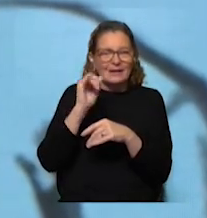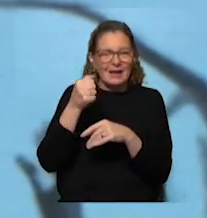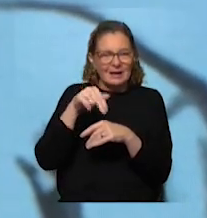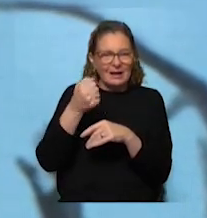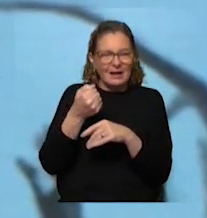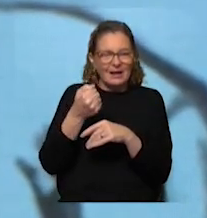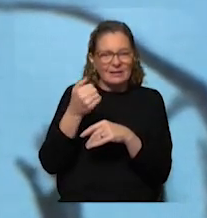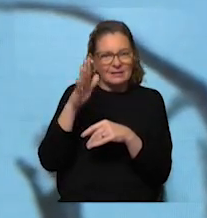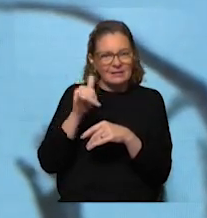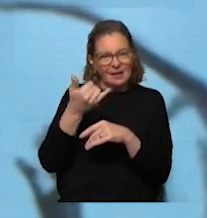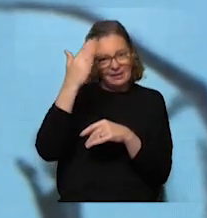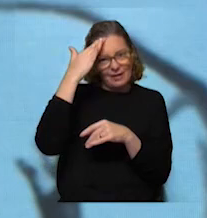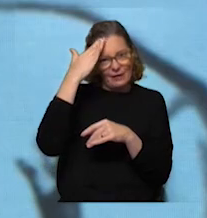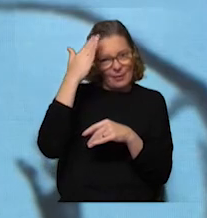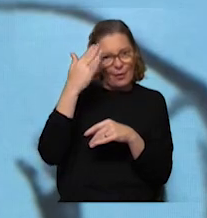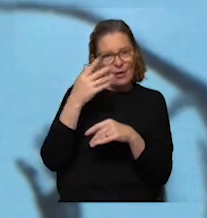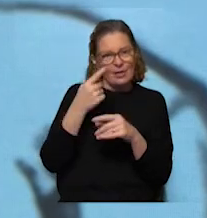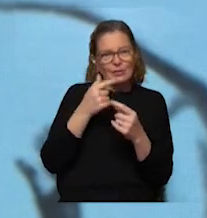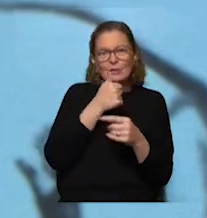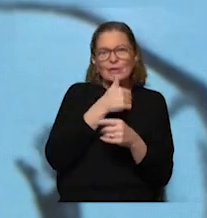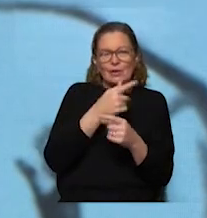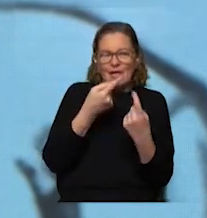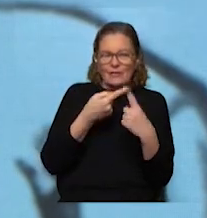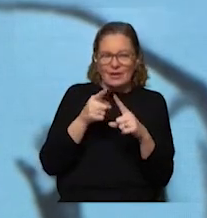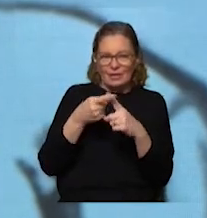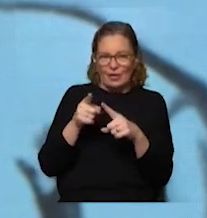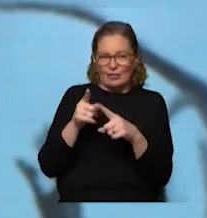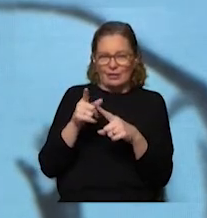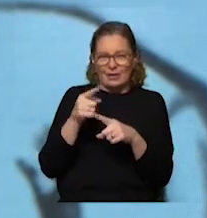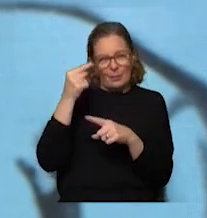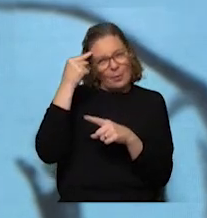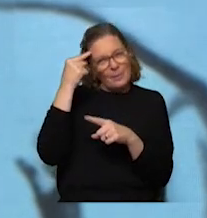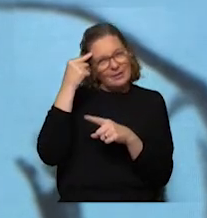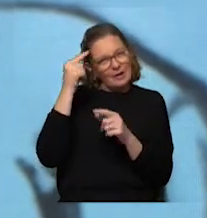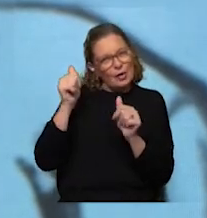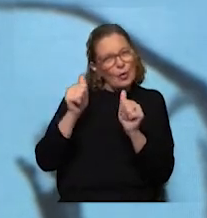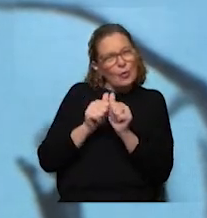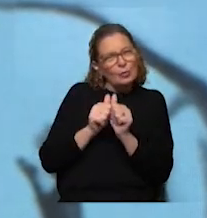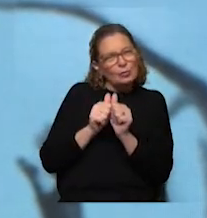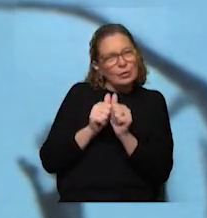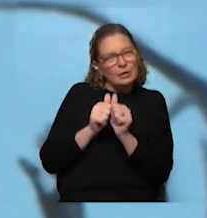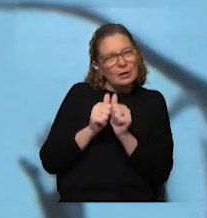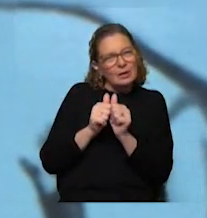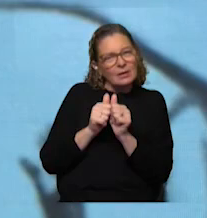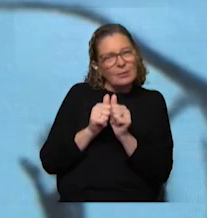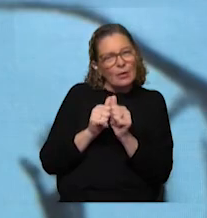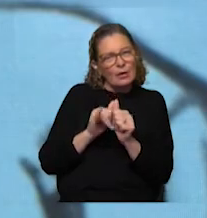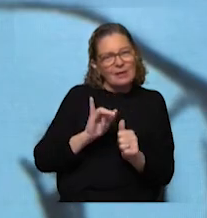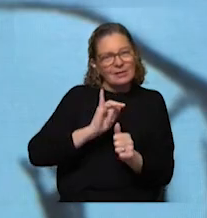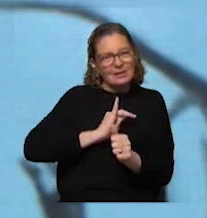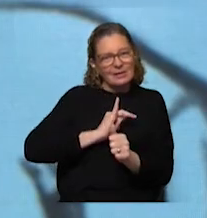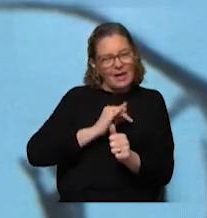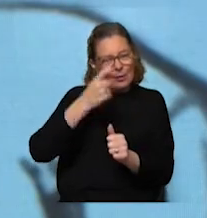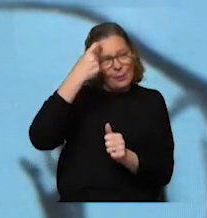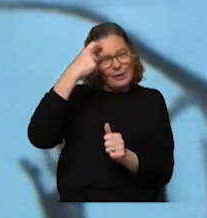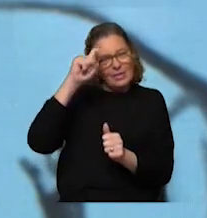mismo como ya sabemos ciertas marcas de su entonces ahí fue como reflexionar con ella en torno a Qué es recuperar la identidad no como una idea